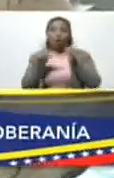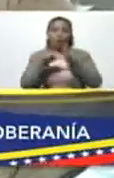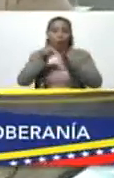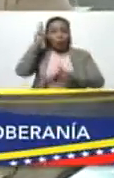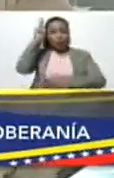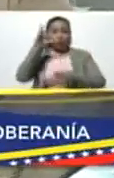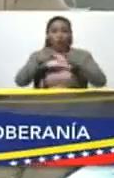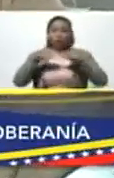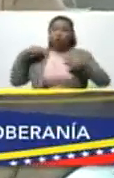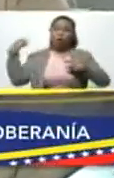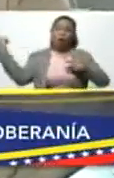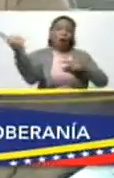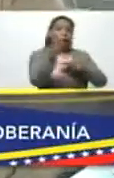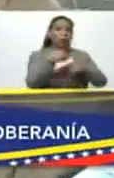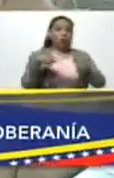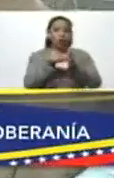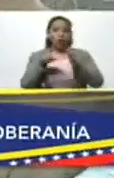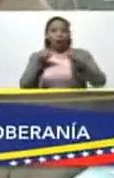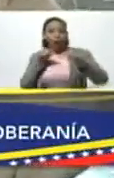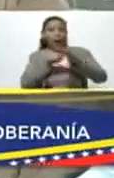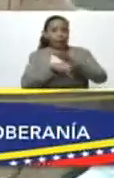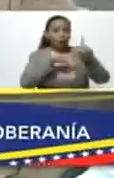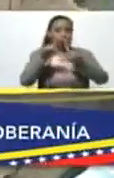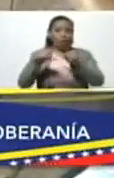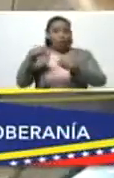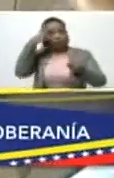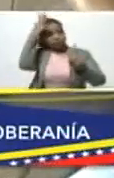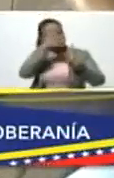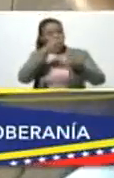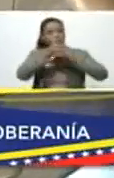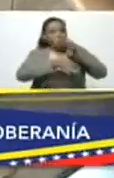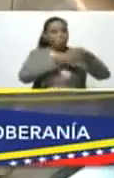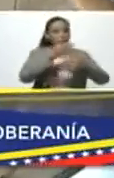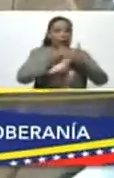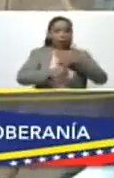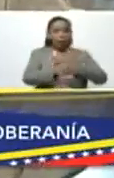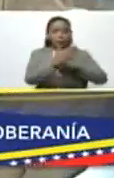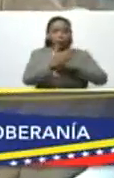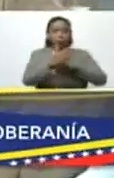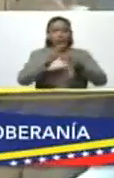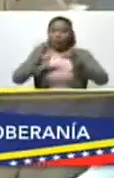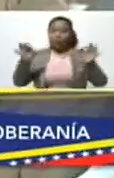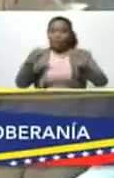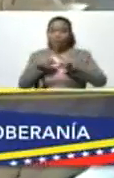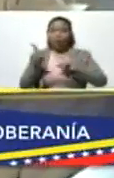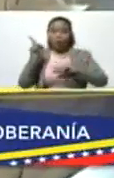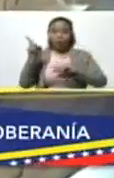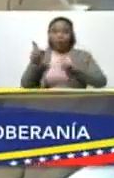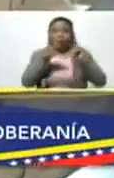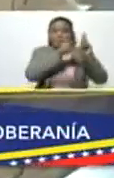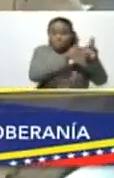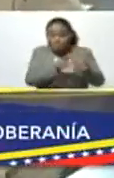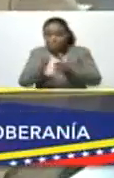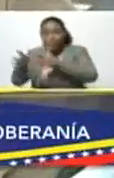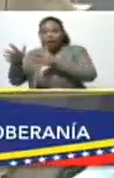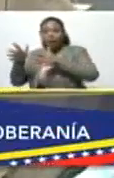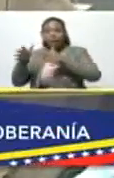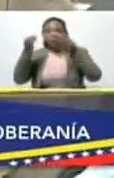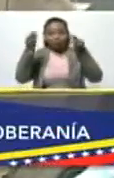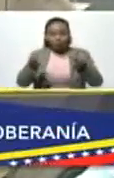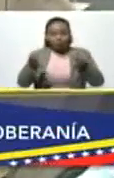todos los liceos que entran a los laboratorios, que ellas los forman para llevar adelante la Olimpiada, pero también es parte del plan de calidad educativa en